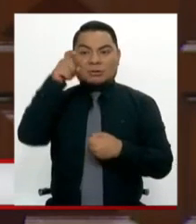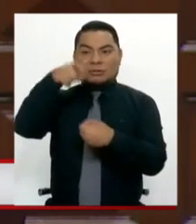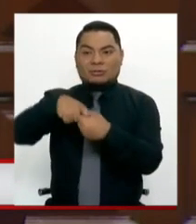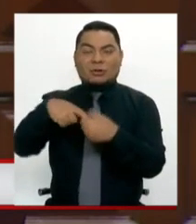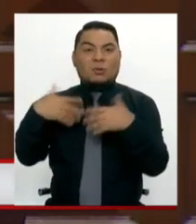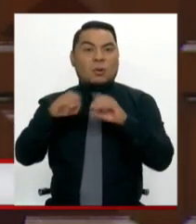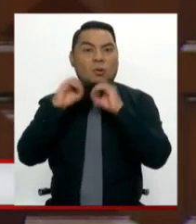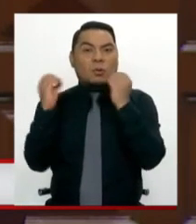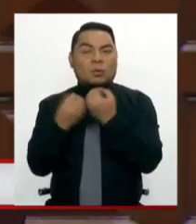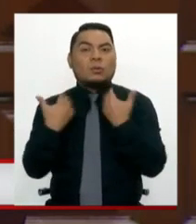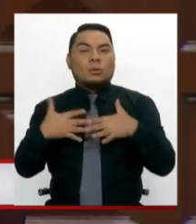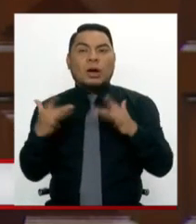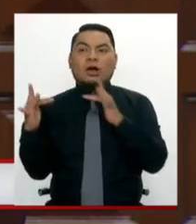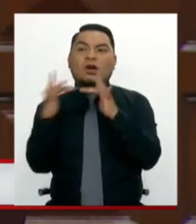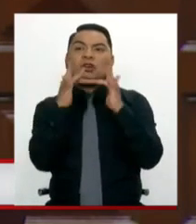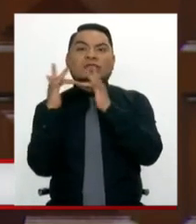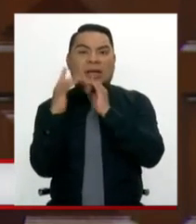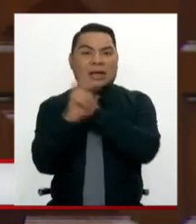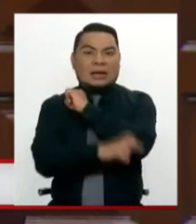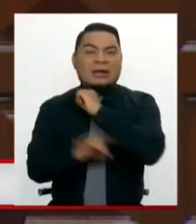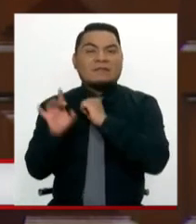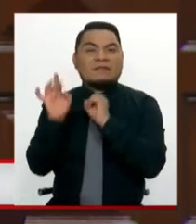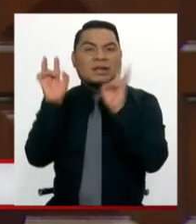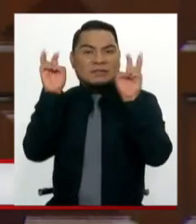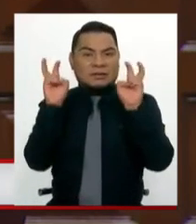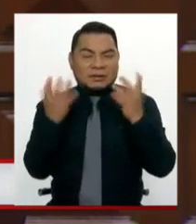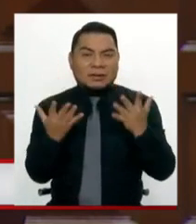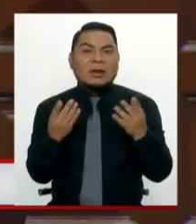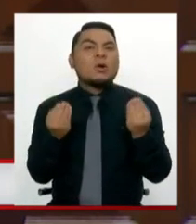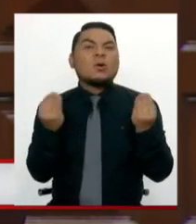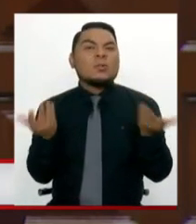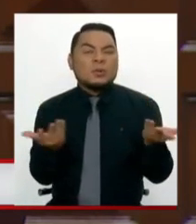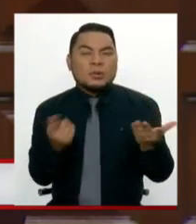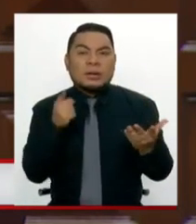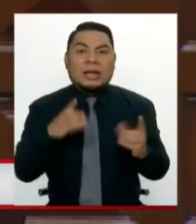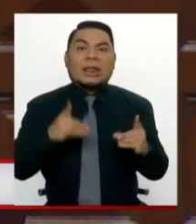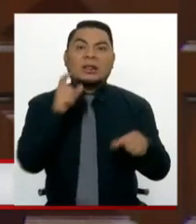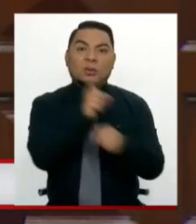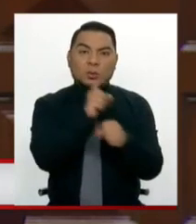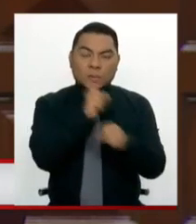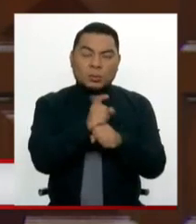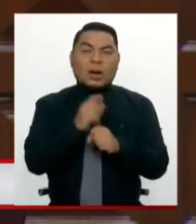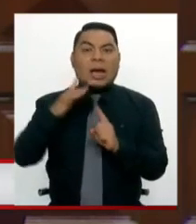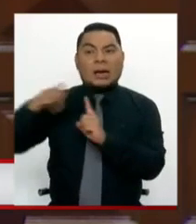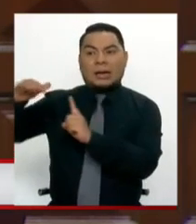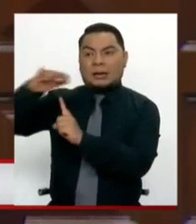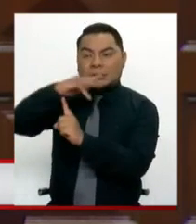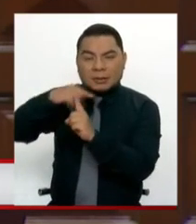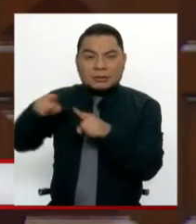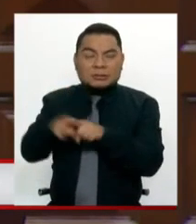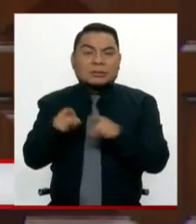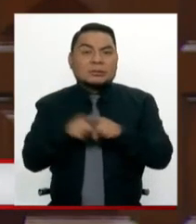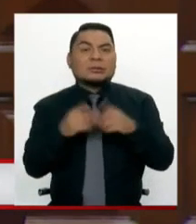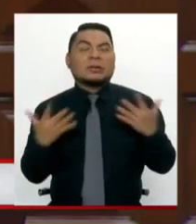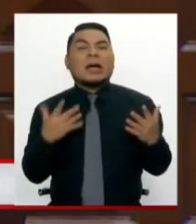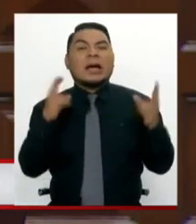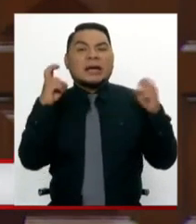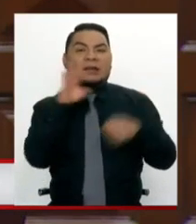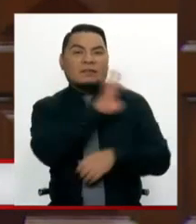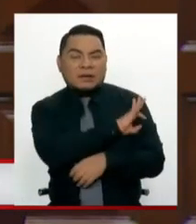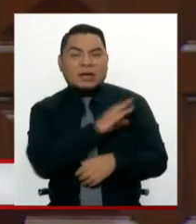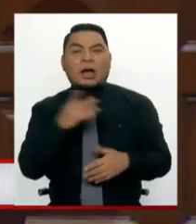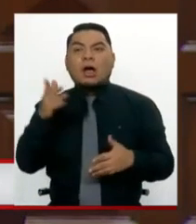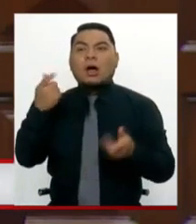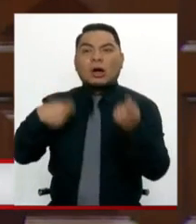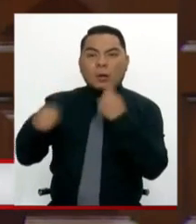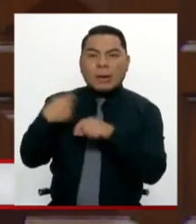red de contactos en diversos temas, tales como educación, ambiente, asuntos fiscales,